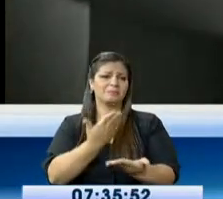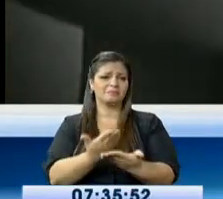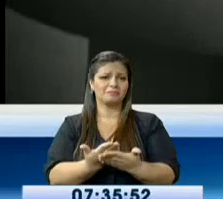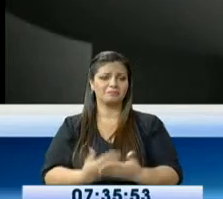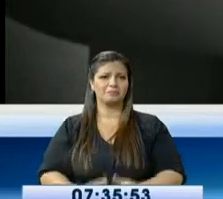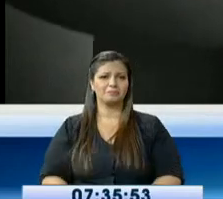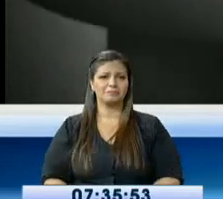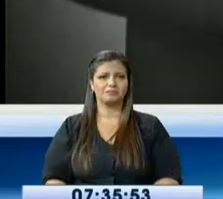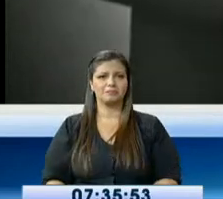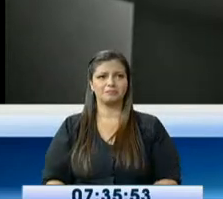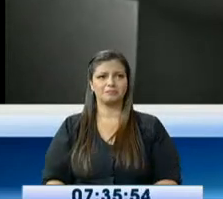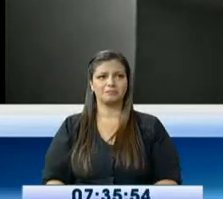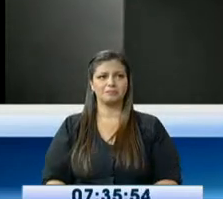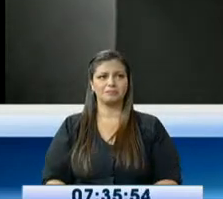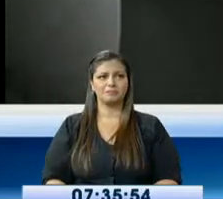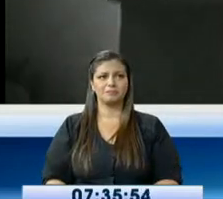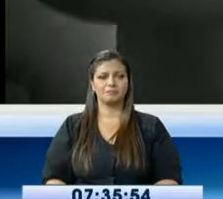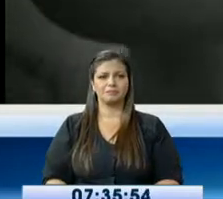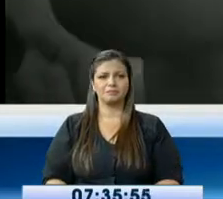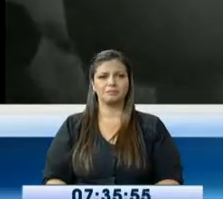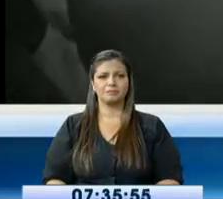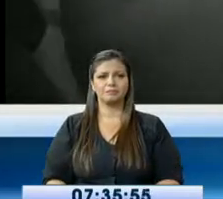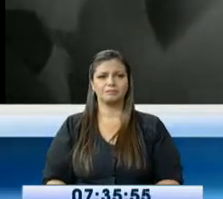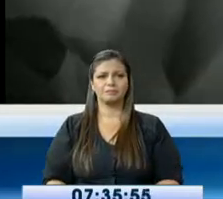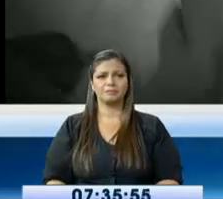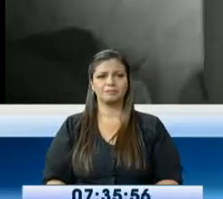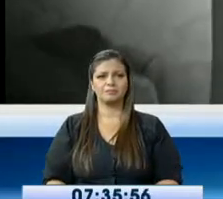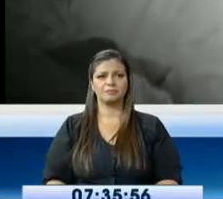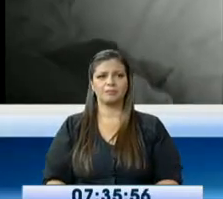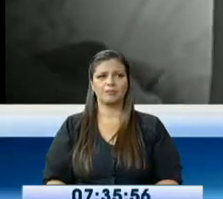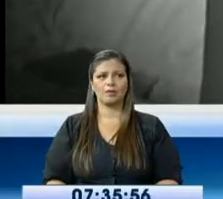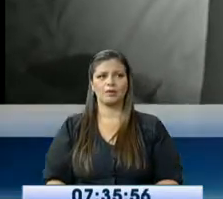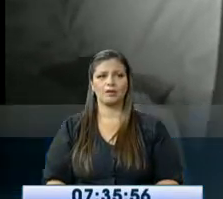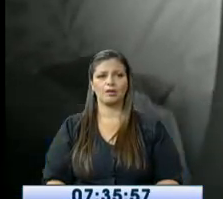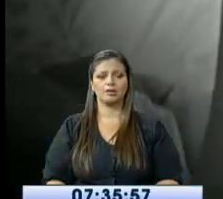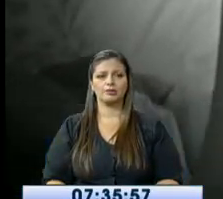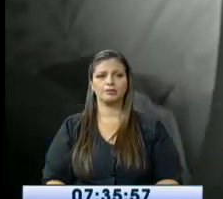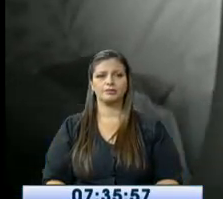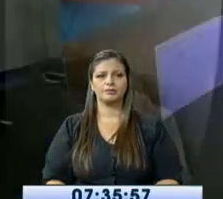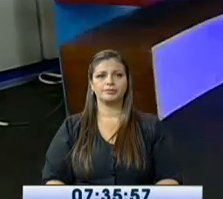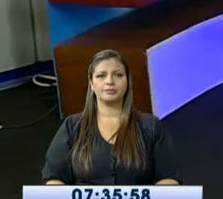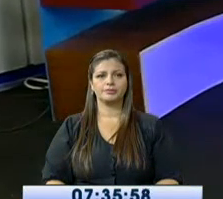Con cámara de Oscar Suárez, informó Jorge Escobar.